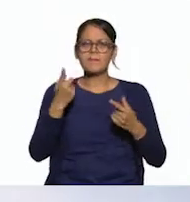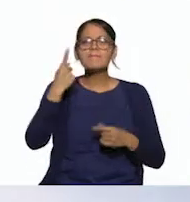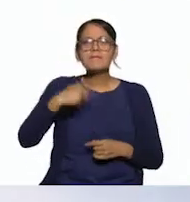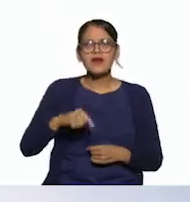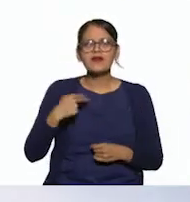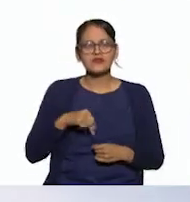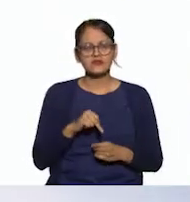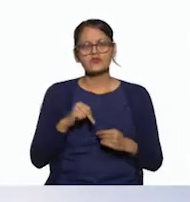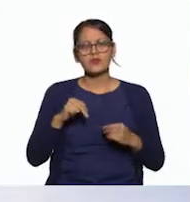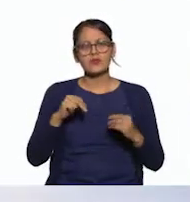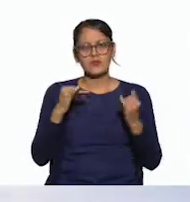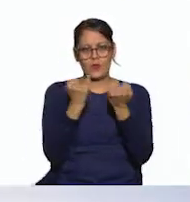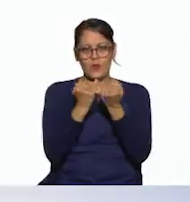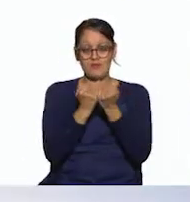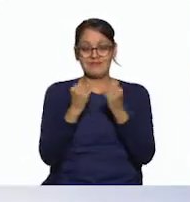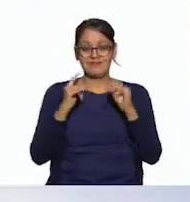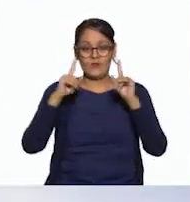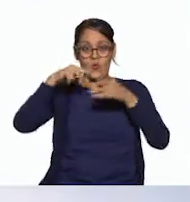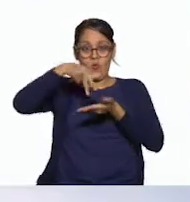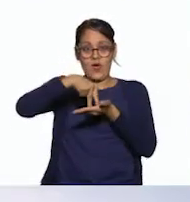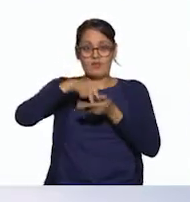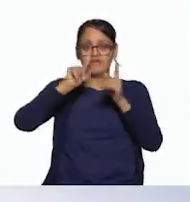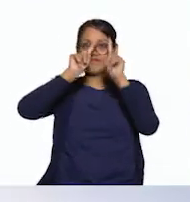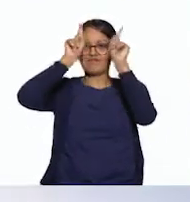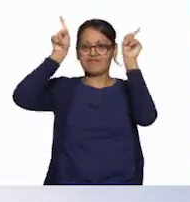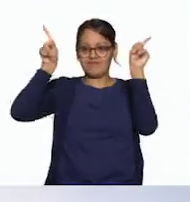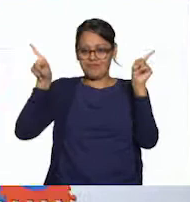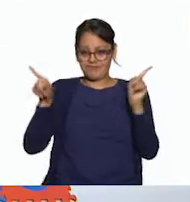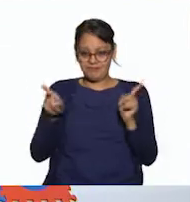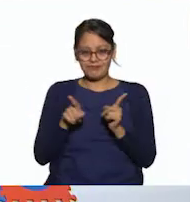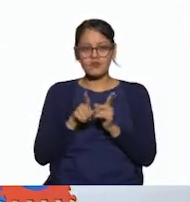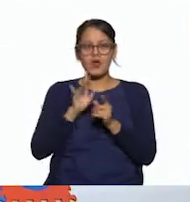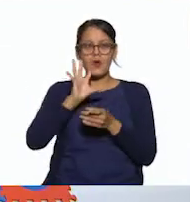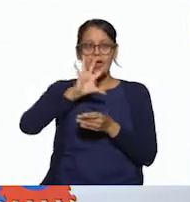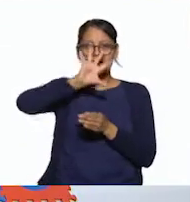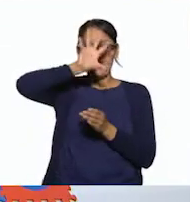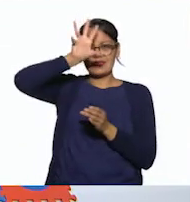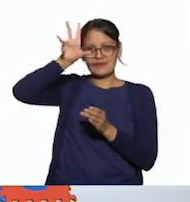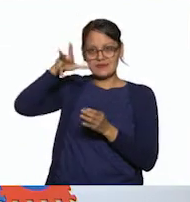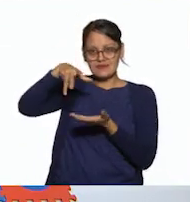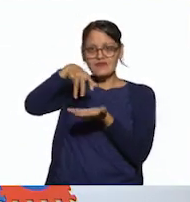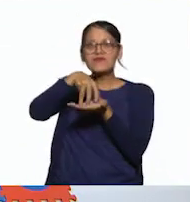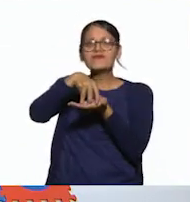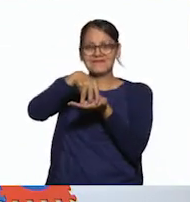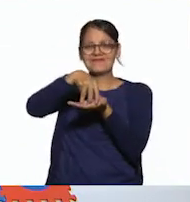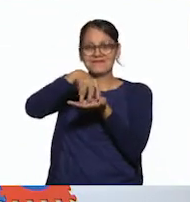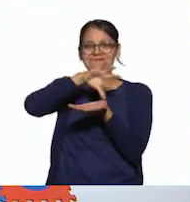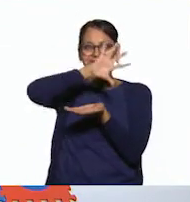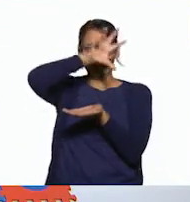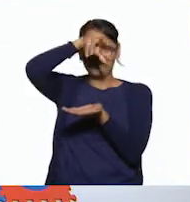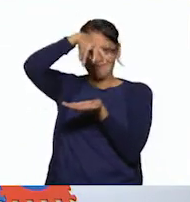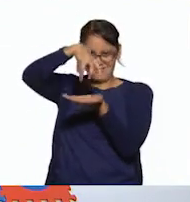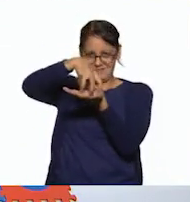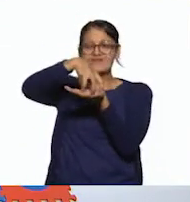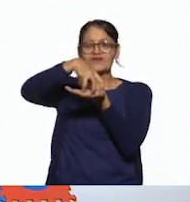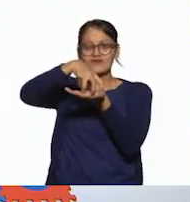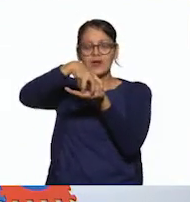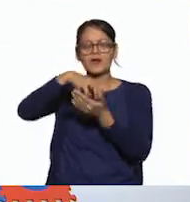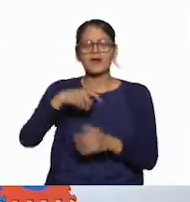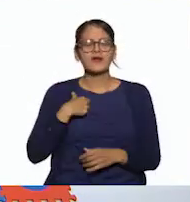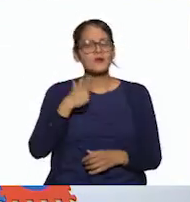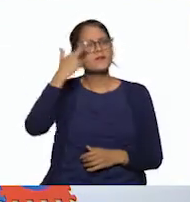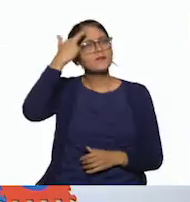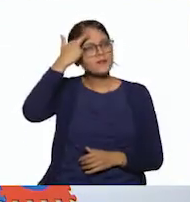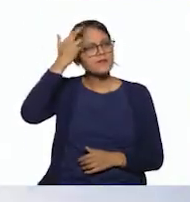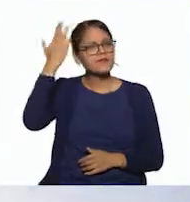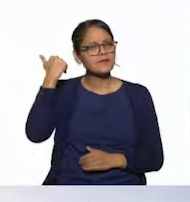partir de dibujar una esfera imaginaria. Ajá. ¿Sí te acuerdas? Y eso me recuerda mucho